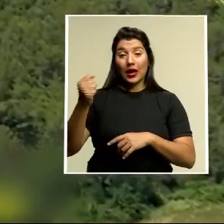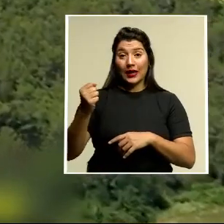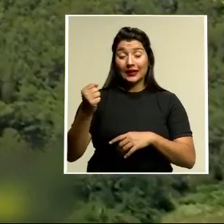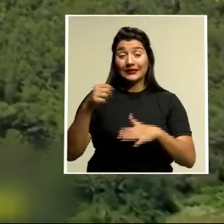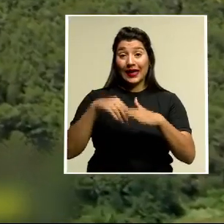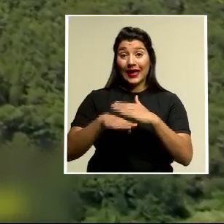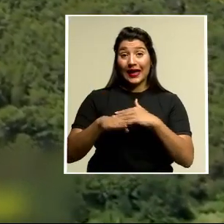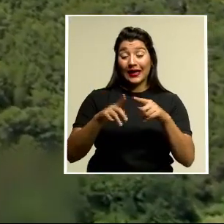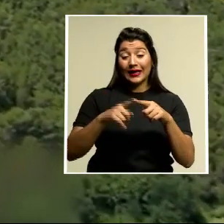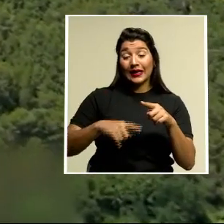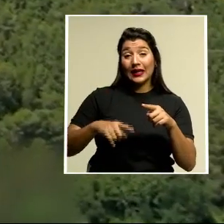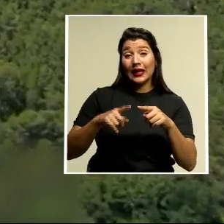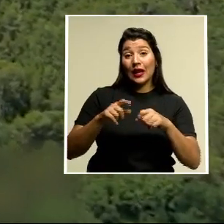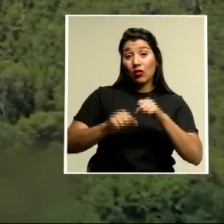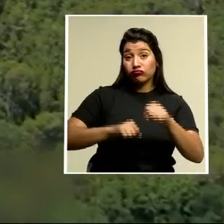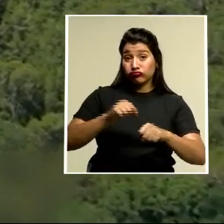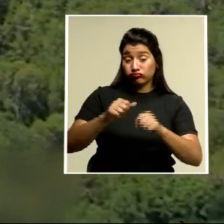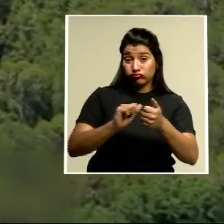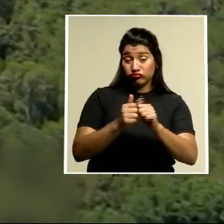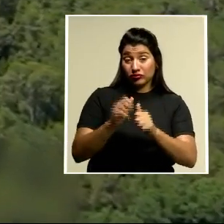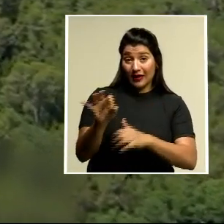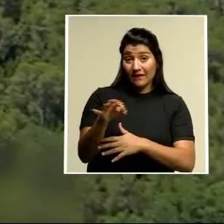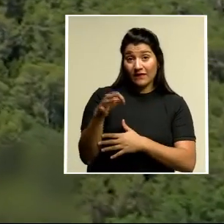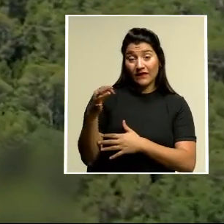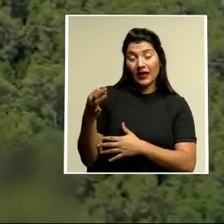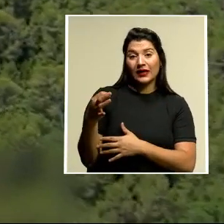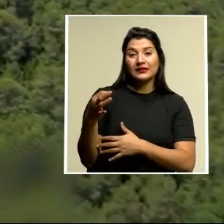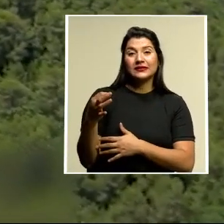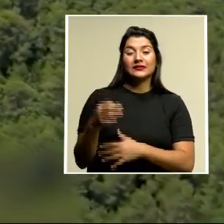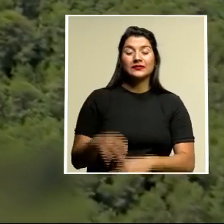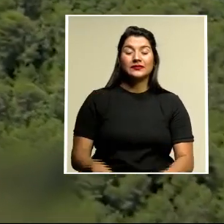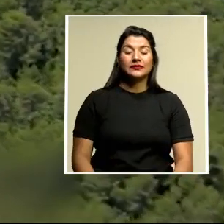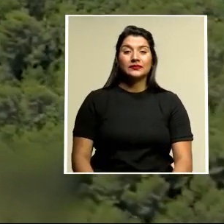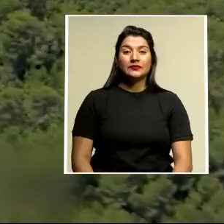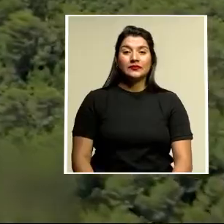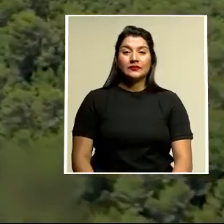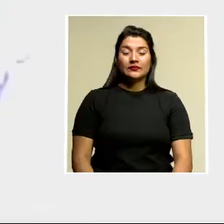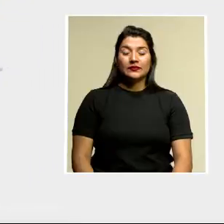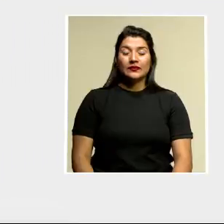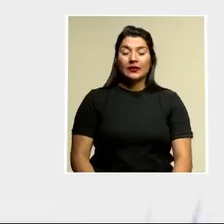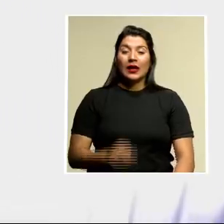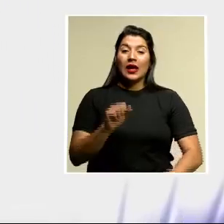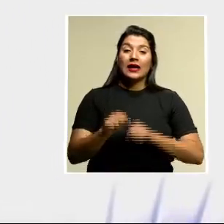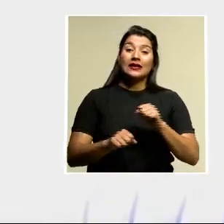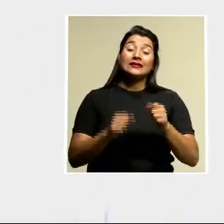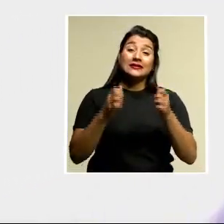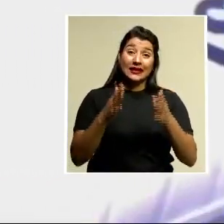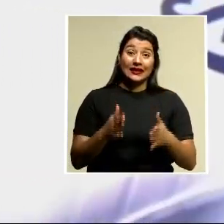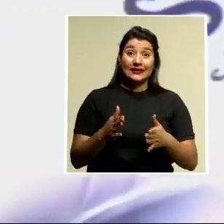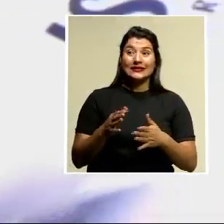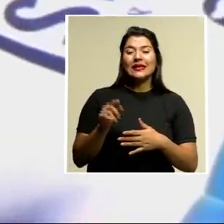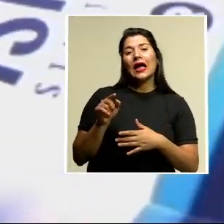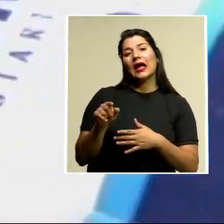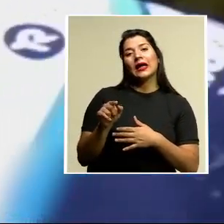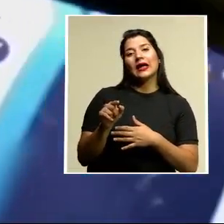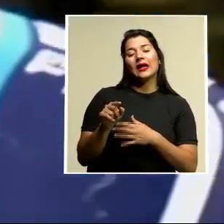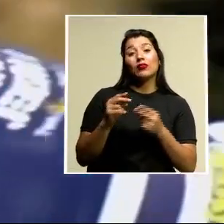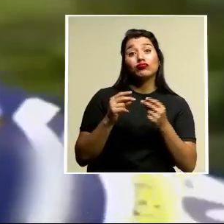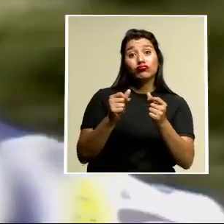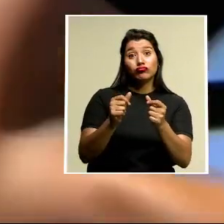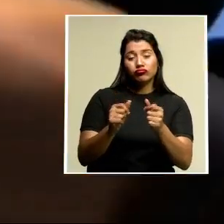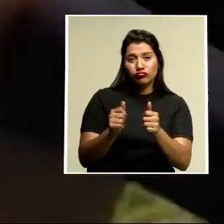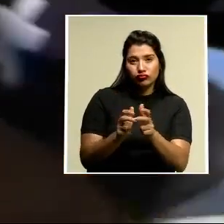si fuese un centro, un interior, pero también jugando en punta me parece que es alguien muy